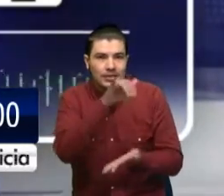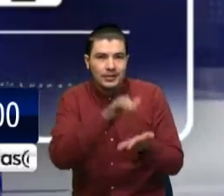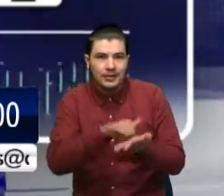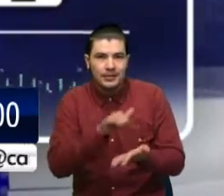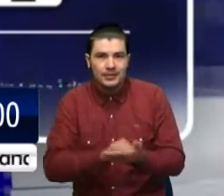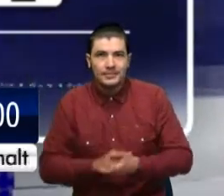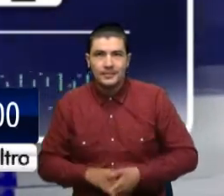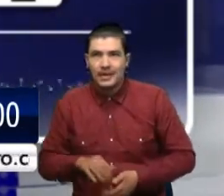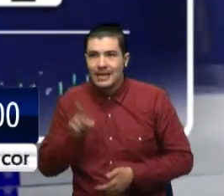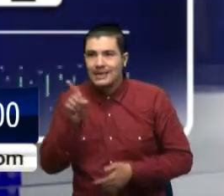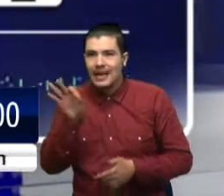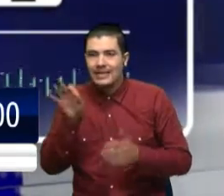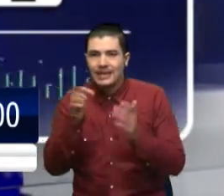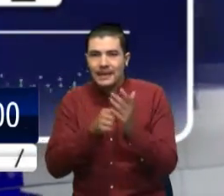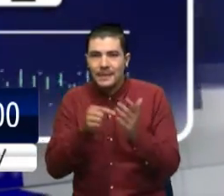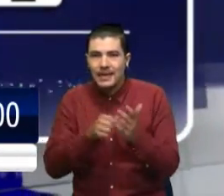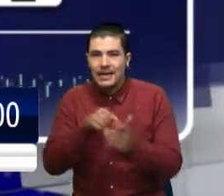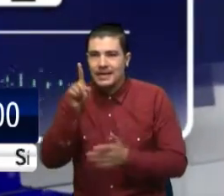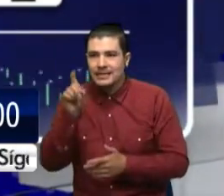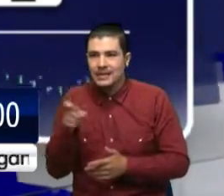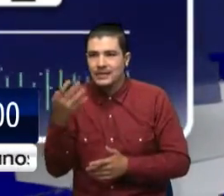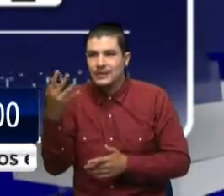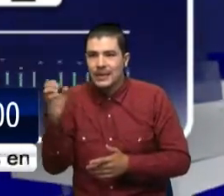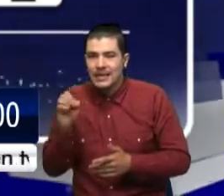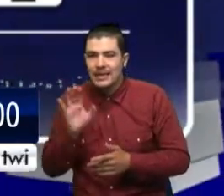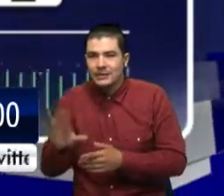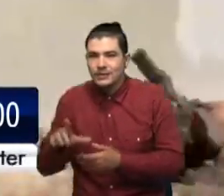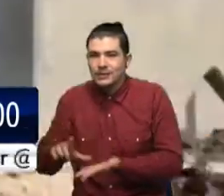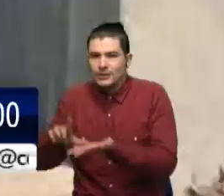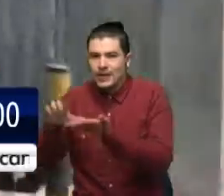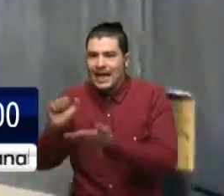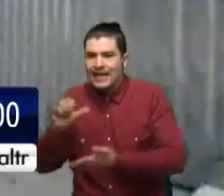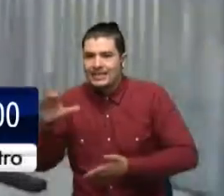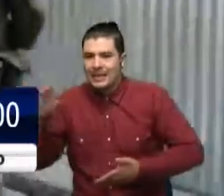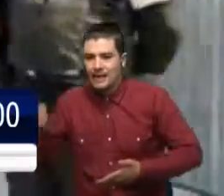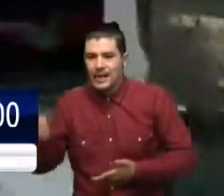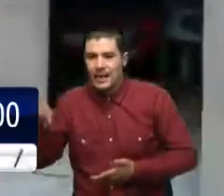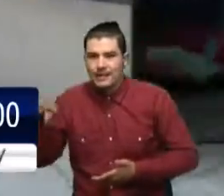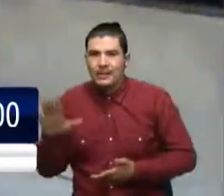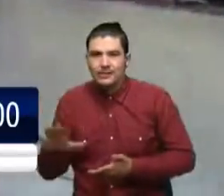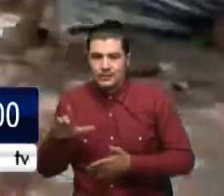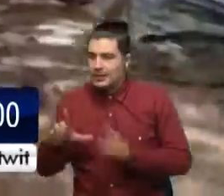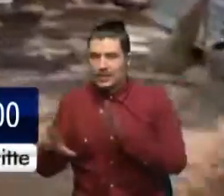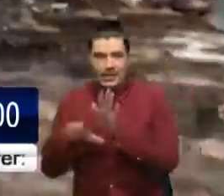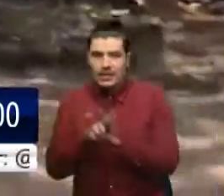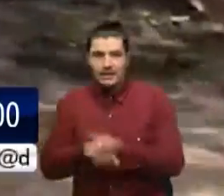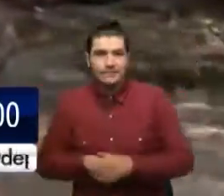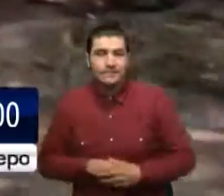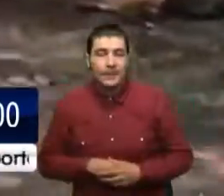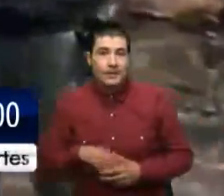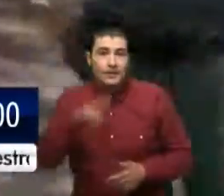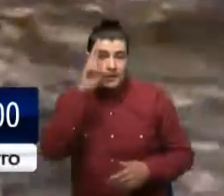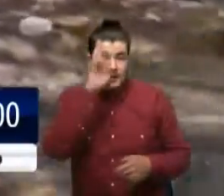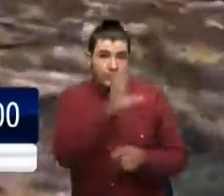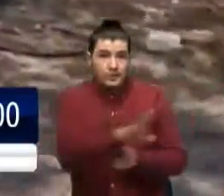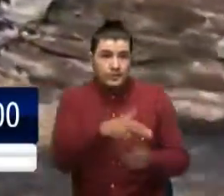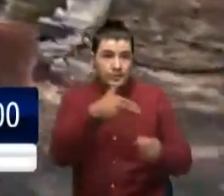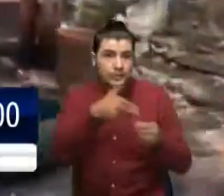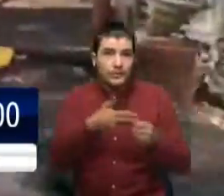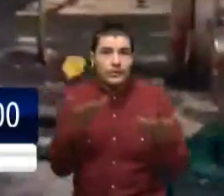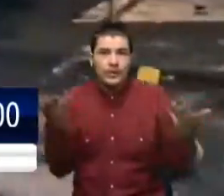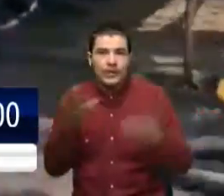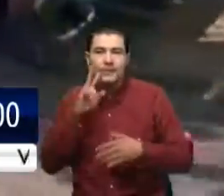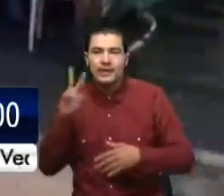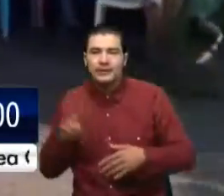13 mil 640 galones de acpm de contrabando según las autoridades este hidrocarburo venía